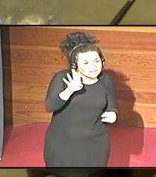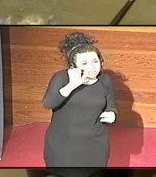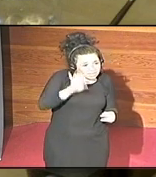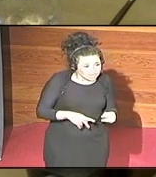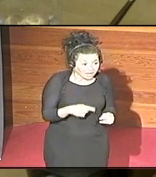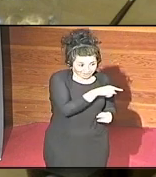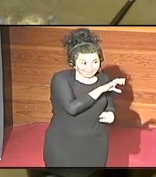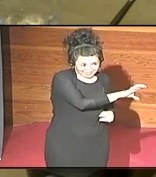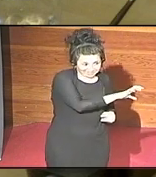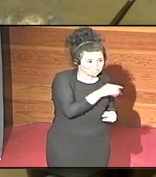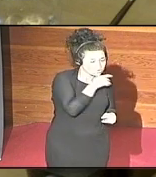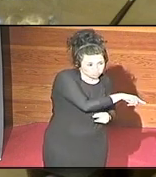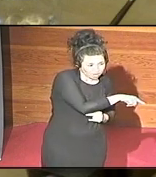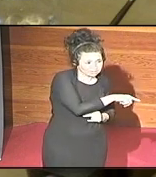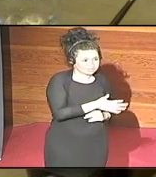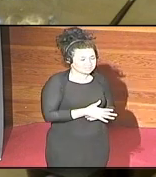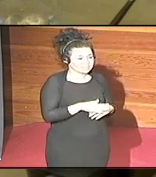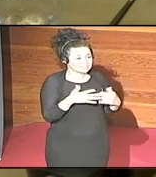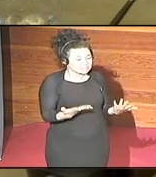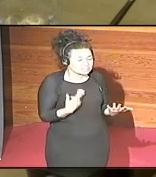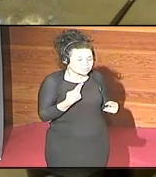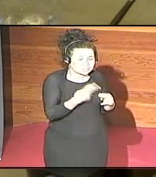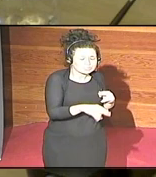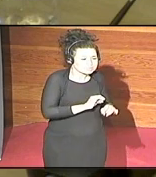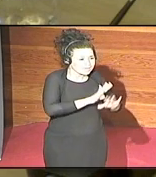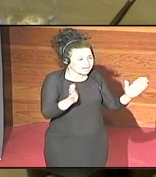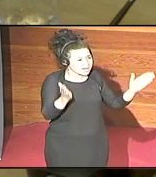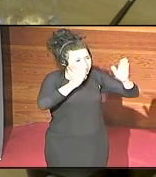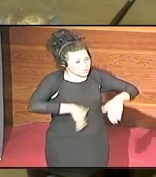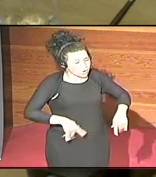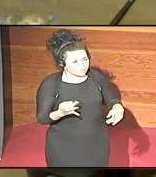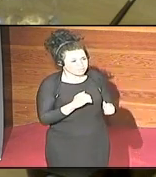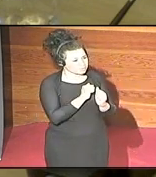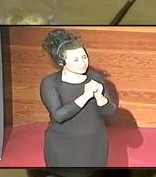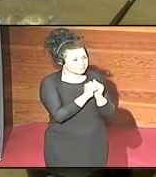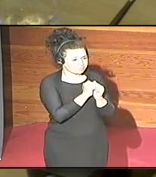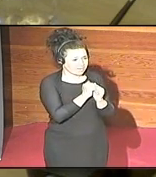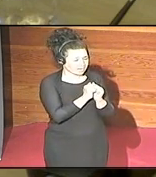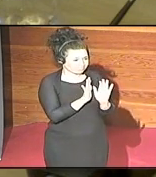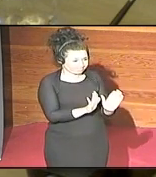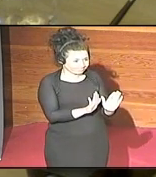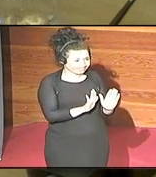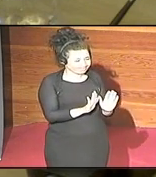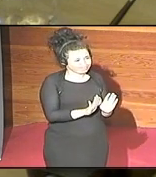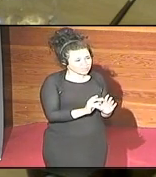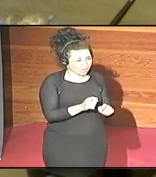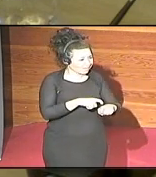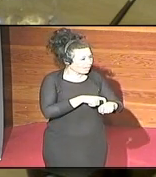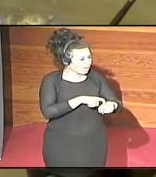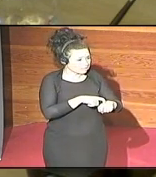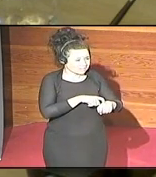No tengo una respuesta clara sobre esto. Creo que hay que esperar aún, pero como digo, hay rasgos